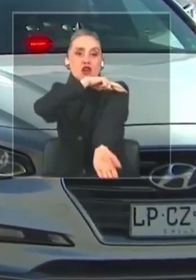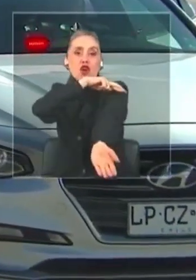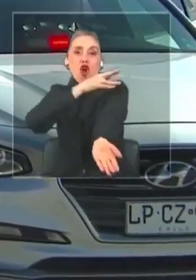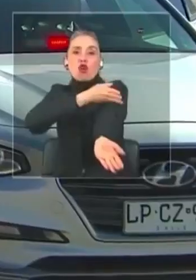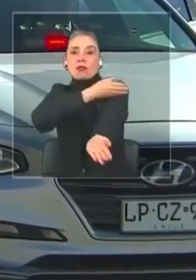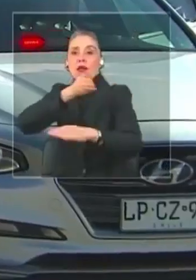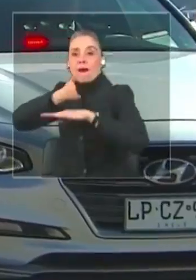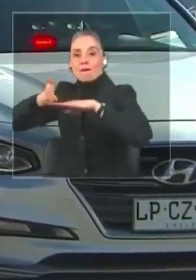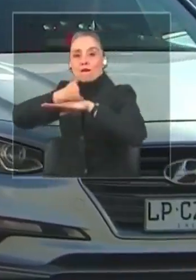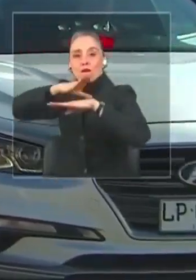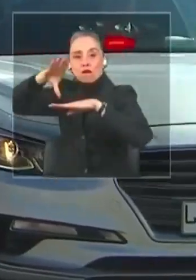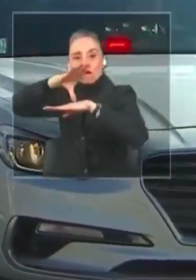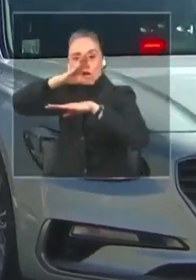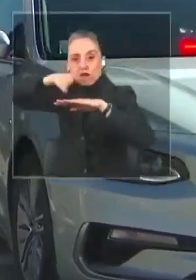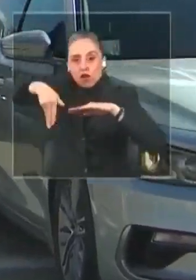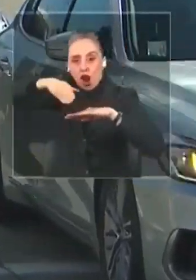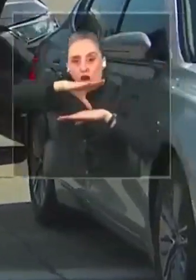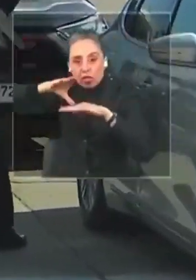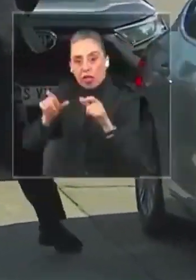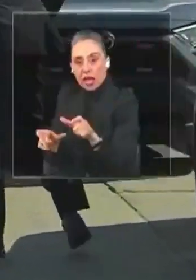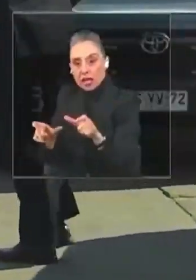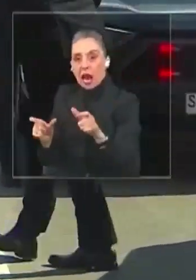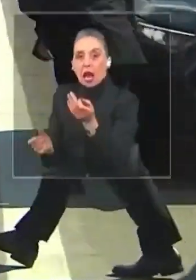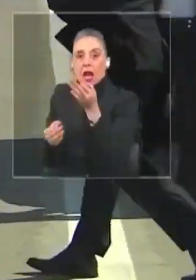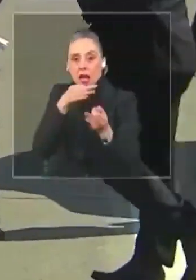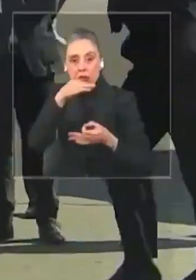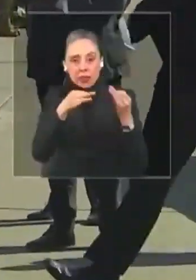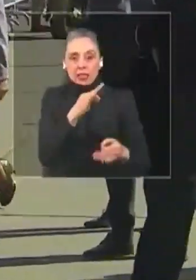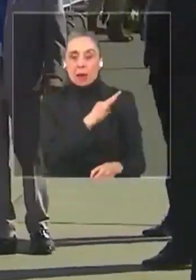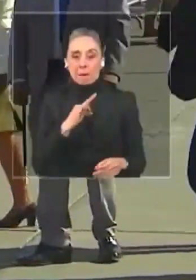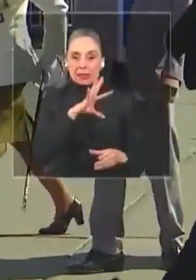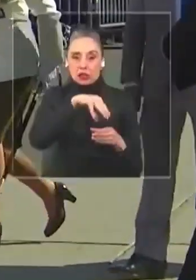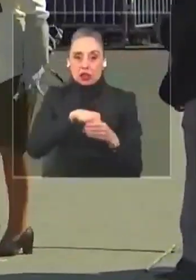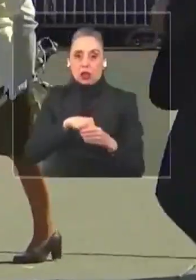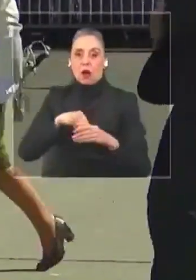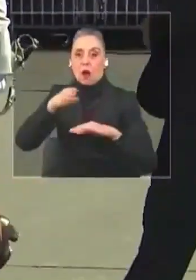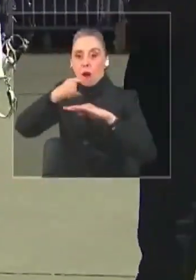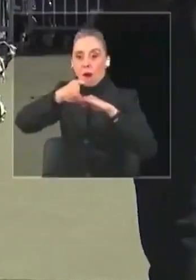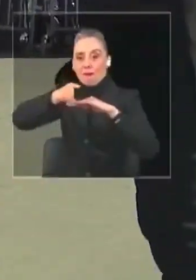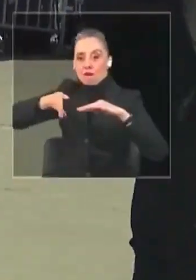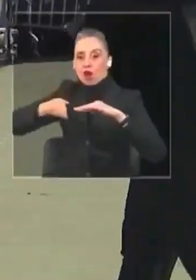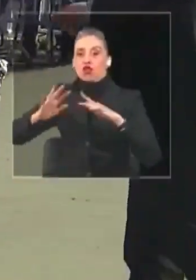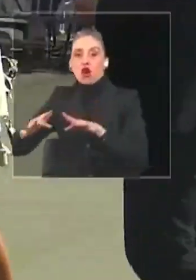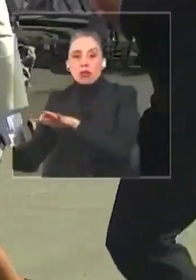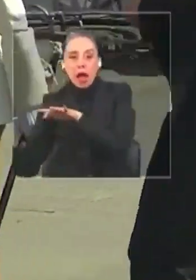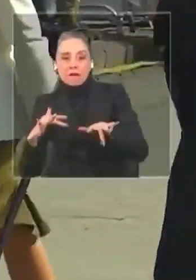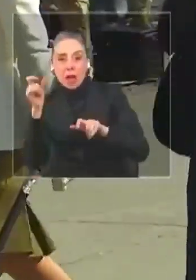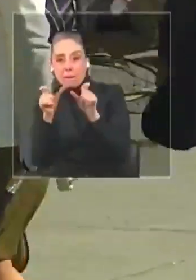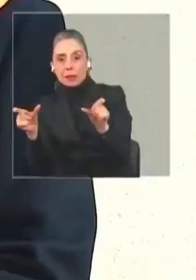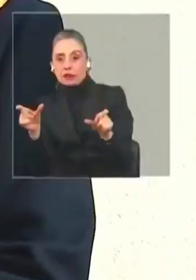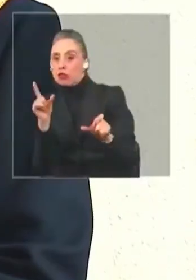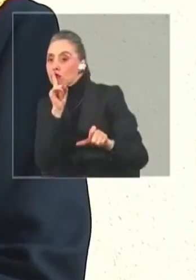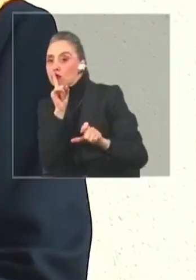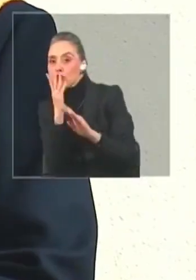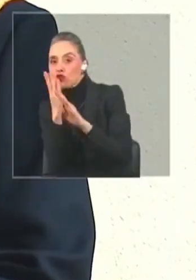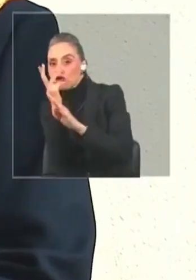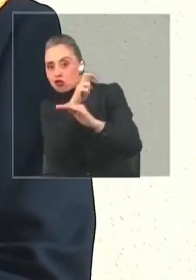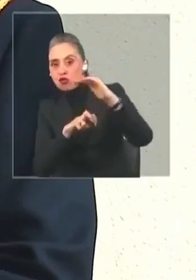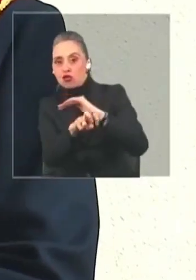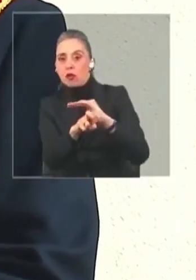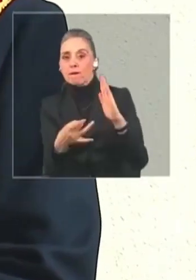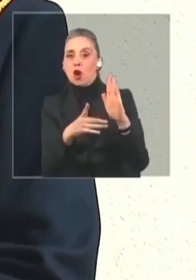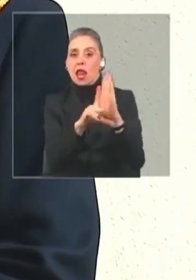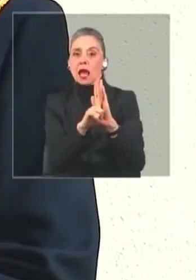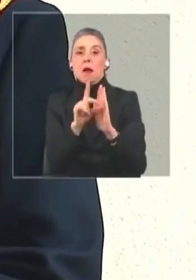sigue apareciendo, lo han dicho las autoridades, los sincerados, el Ministerio del Interior, una frontera porosa. Todavía entra gente ilegalmente a Chile. ¿Por qué no se puede tomar el